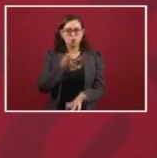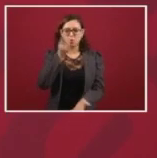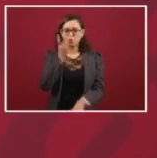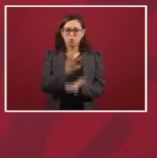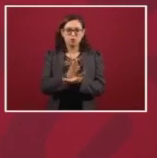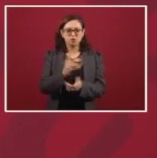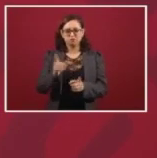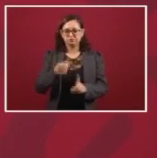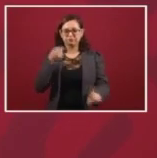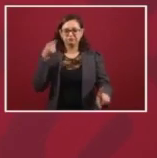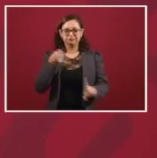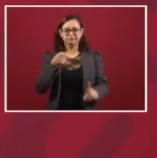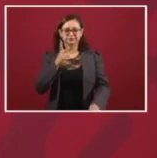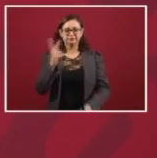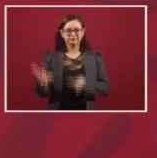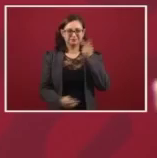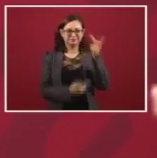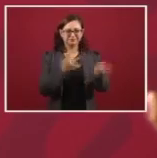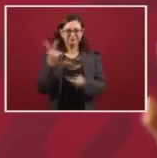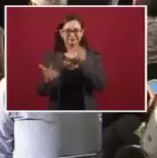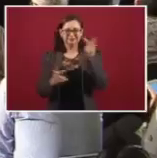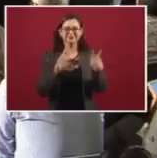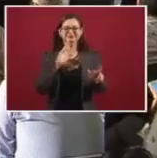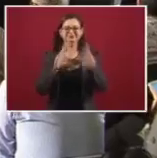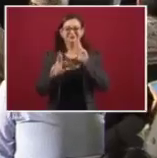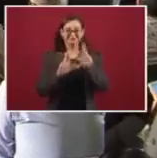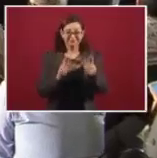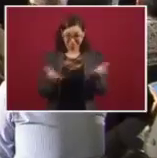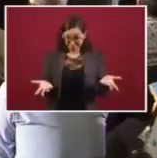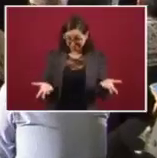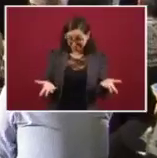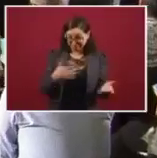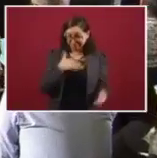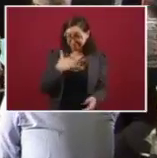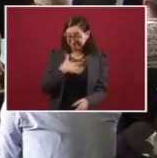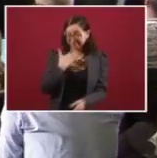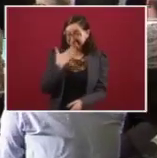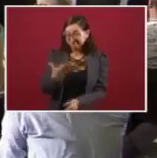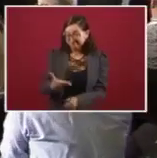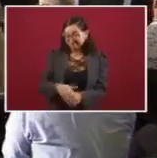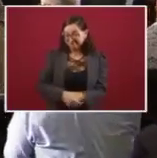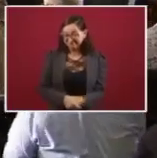contestar preguntas. ¿Cómo ven?